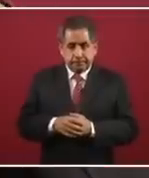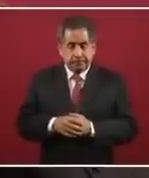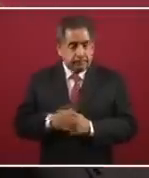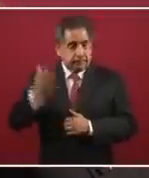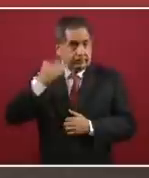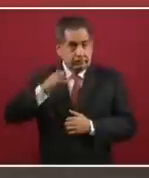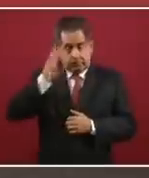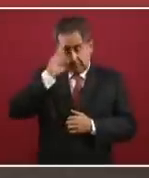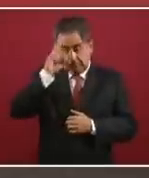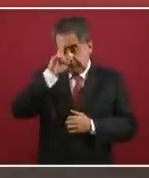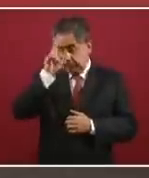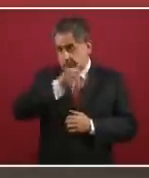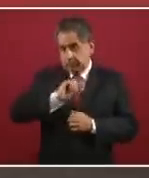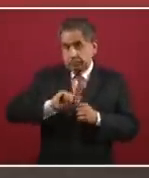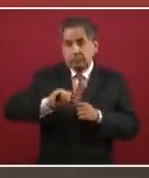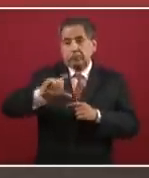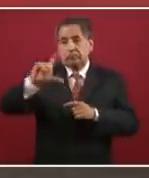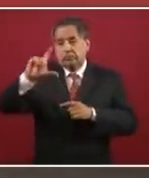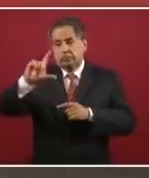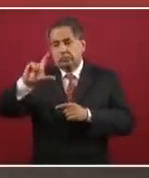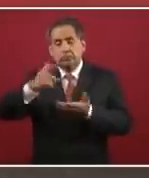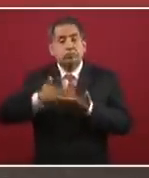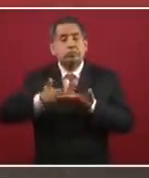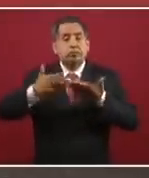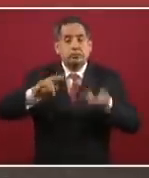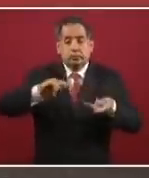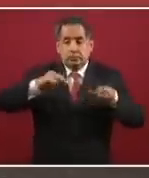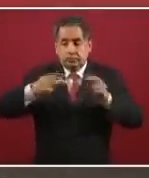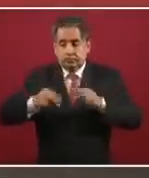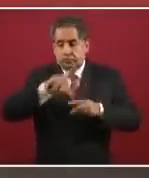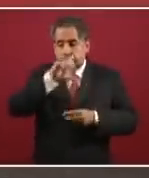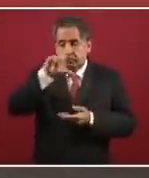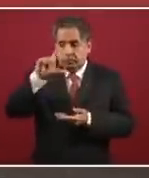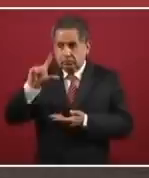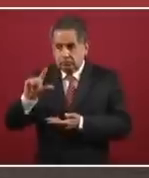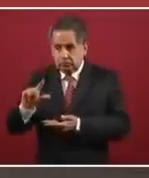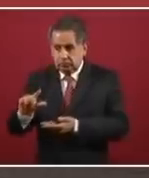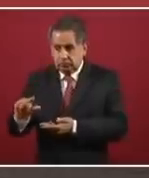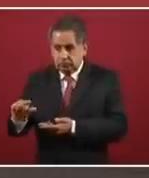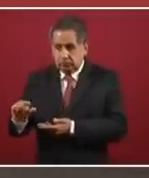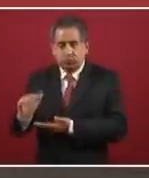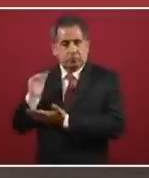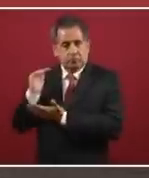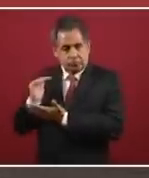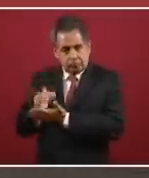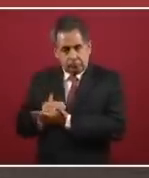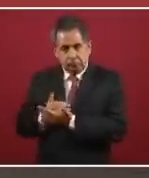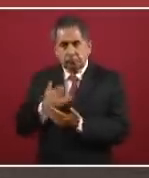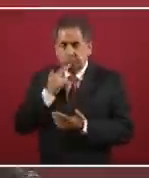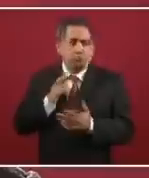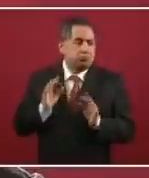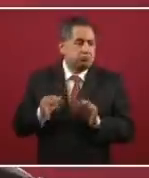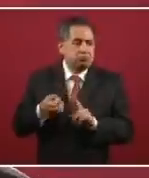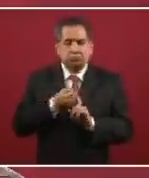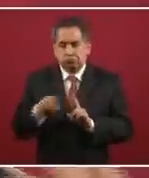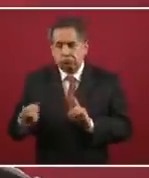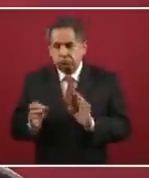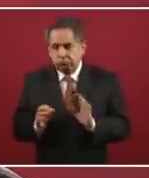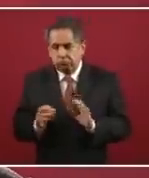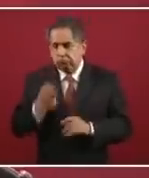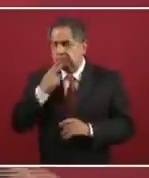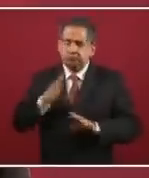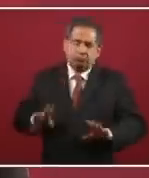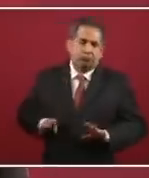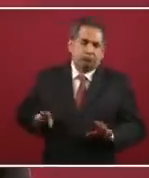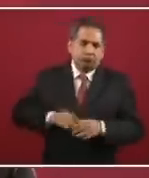desmedido estemos llegando a un punto de un flujo regular y ordenado, y eso va en favor de los intereses